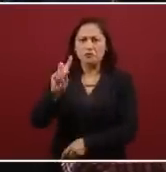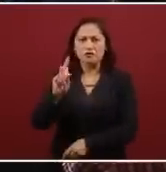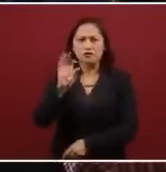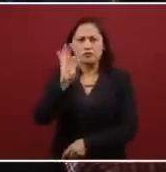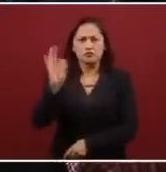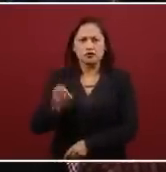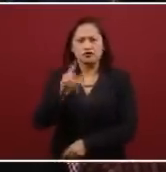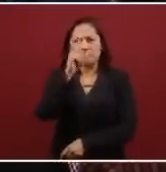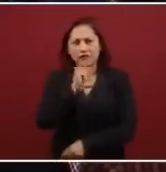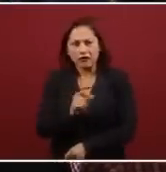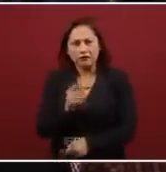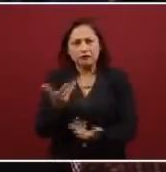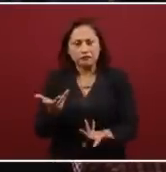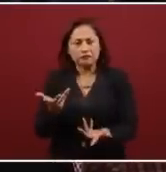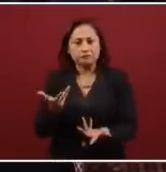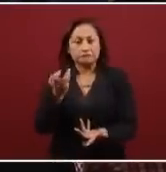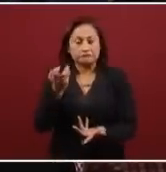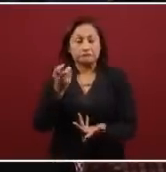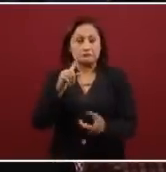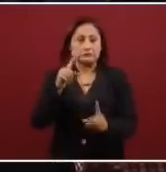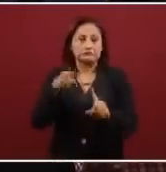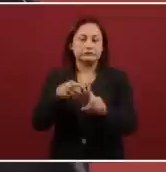en programas